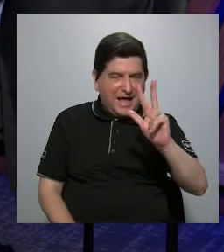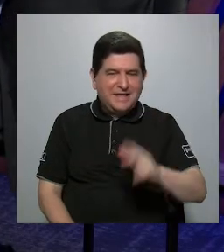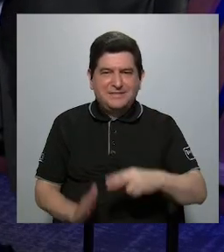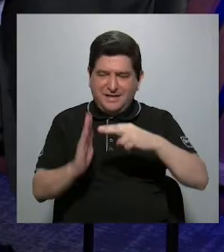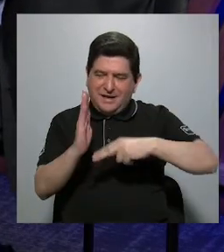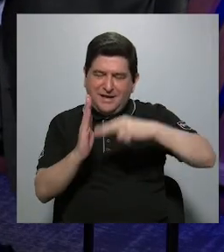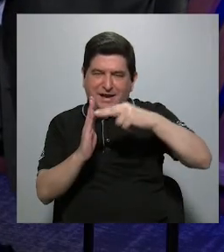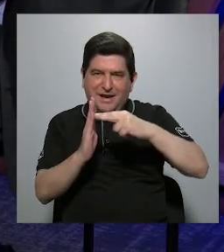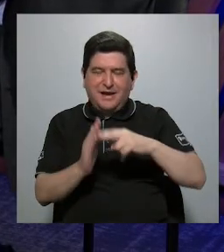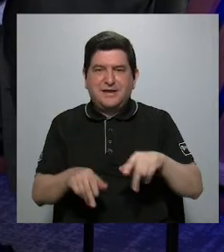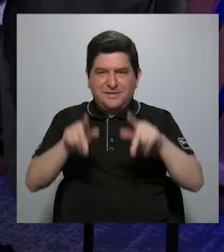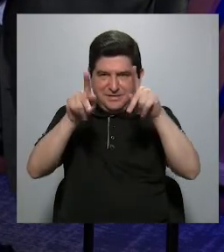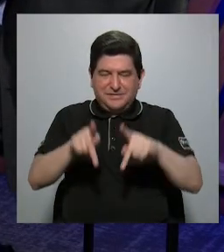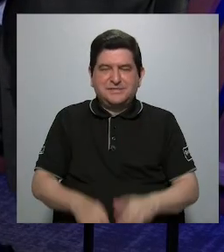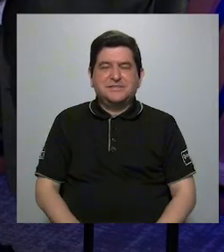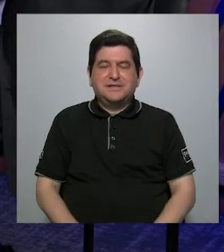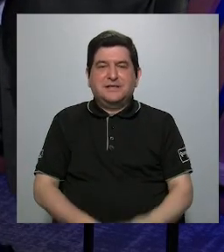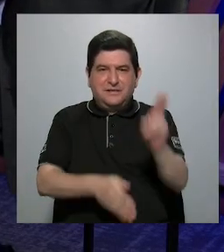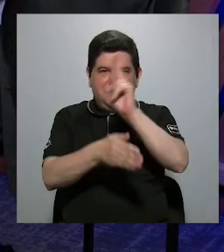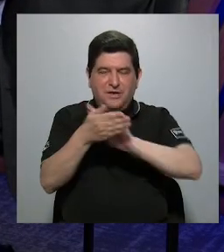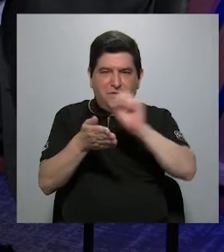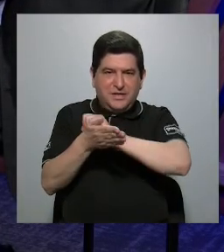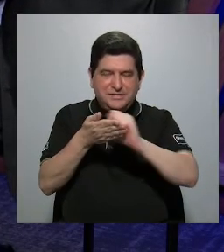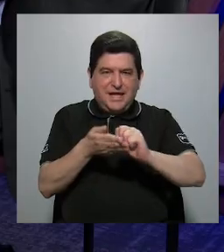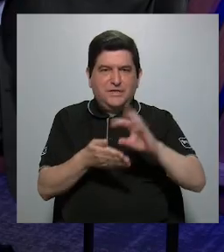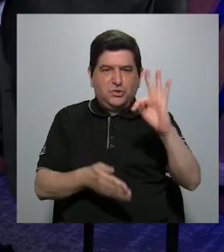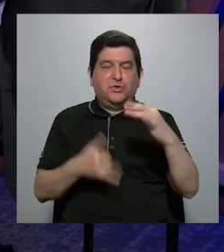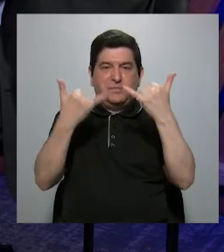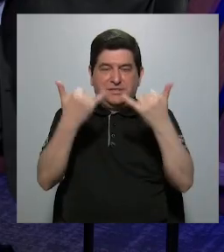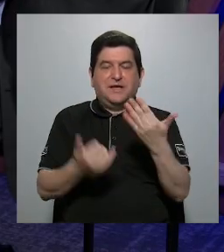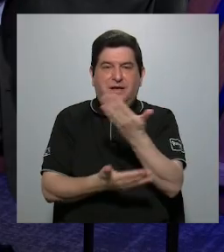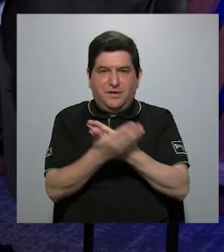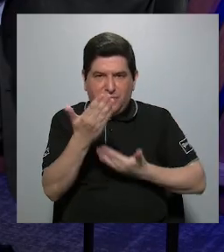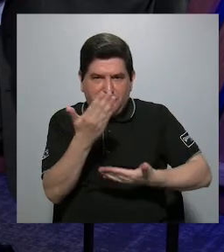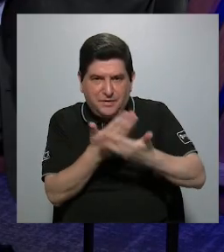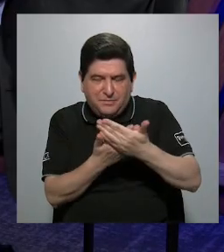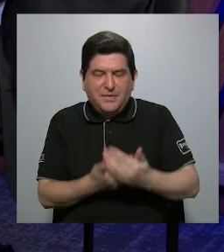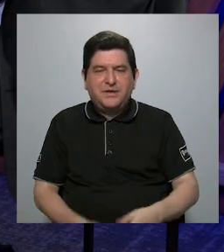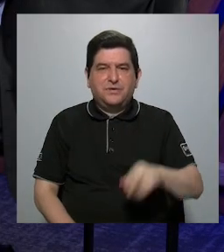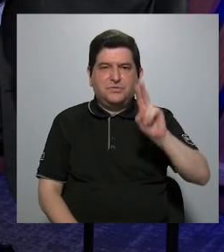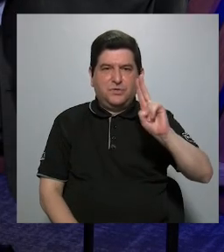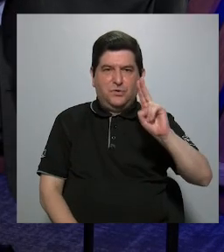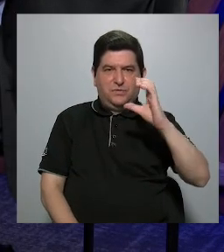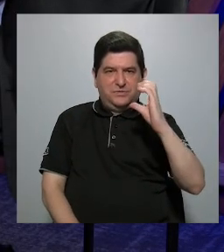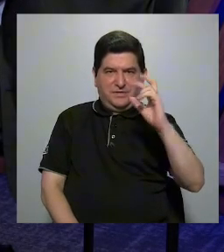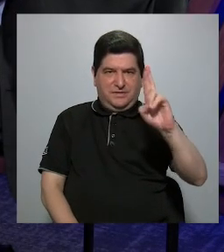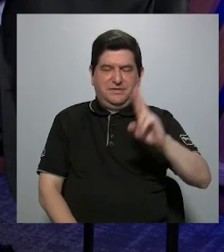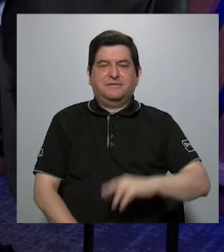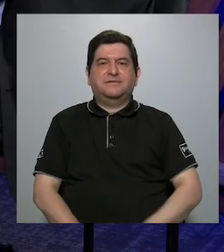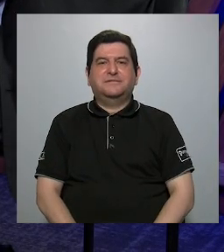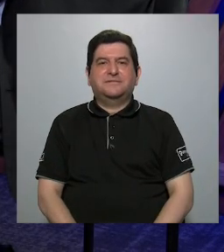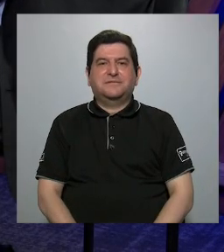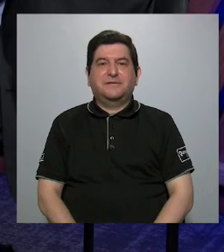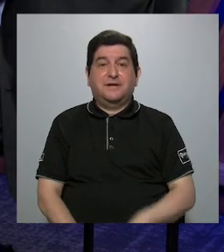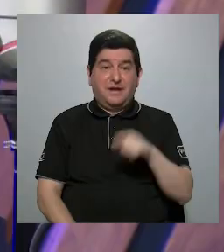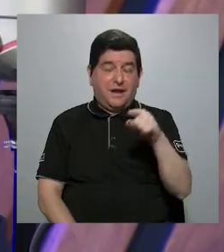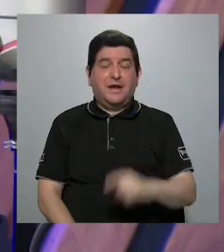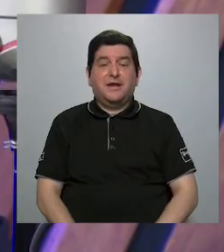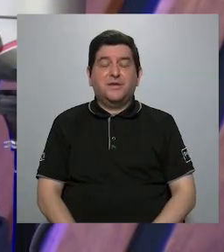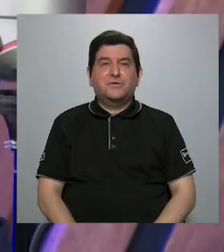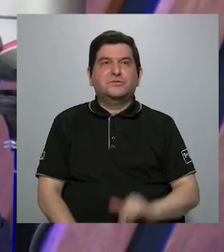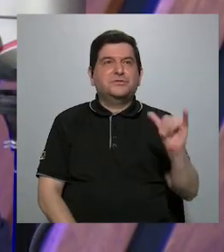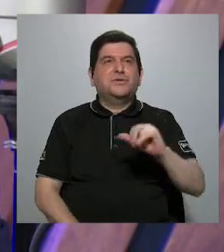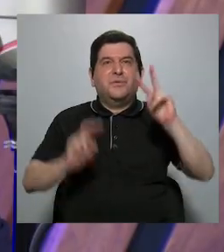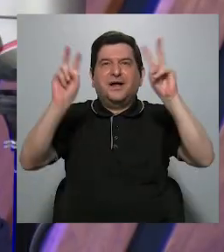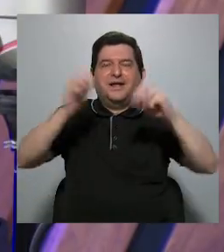aula magna de la Universidad de Santo Tomás y que ahora están en manos de la Universidad de Costa Rica, son un